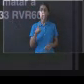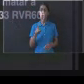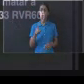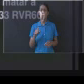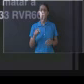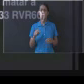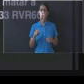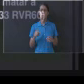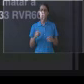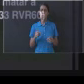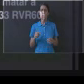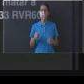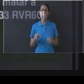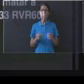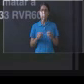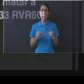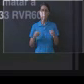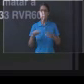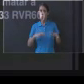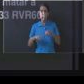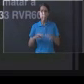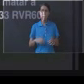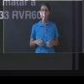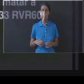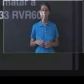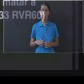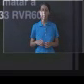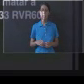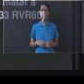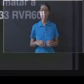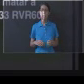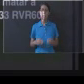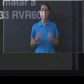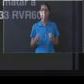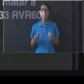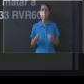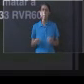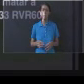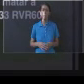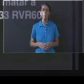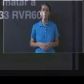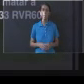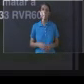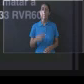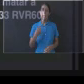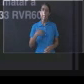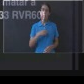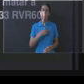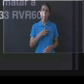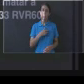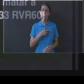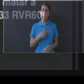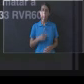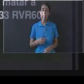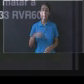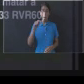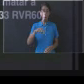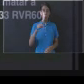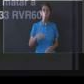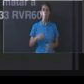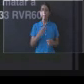demasiadas. Y a veces esas cosas nos acostumbramos y nos da risa. Pero en el momento de ser difícil que su papá le lance